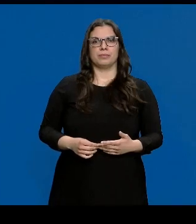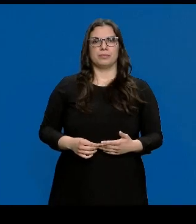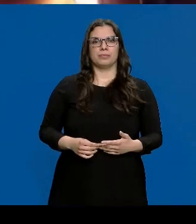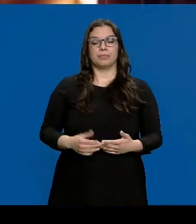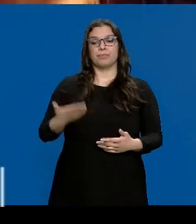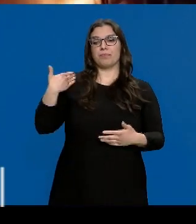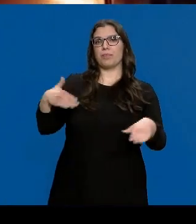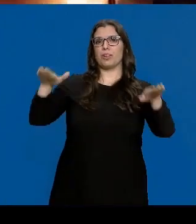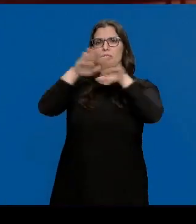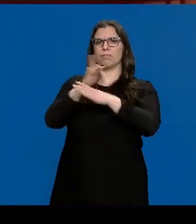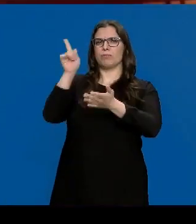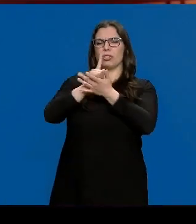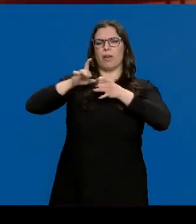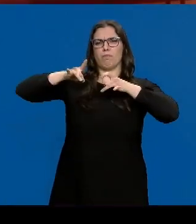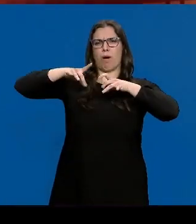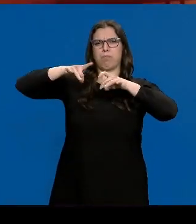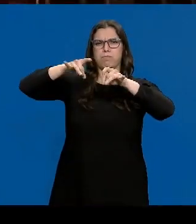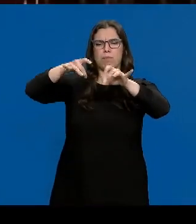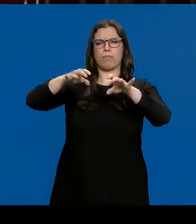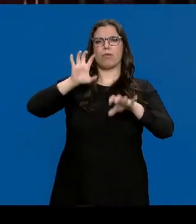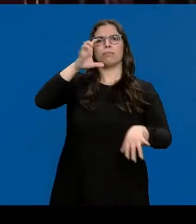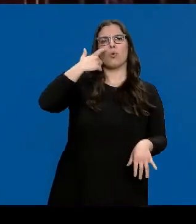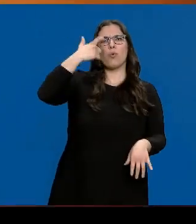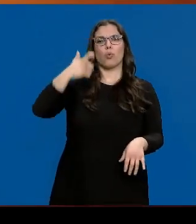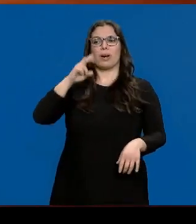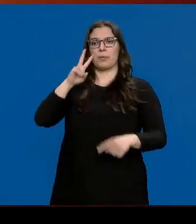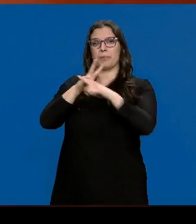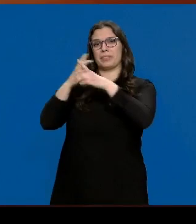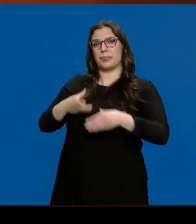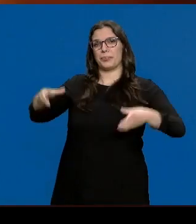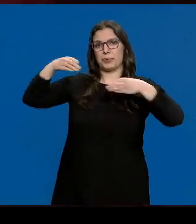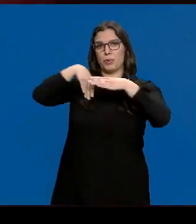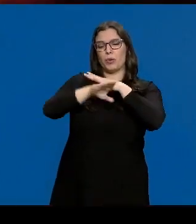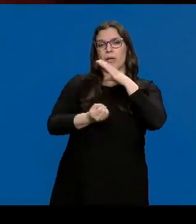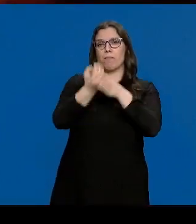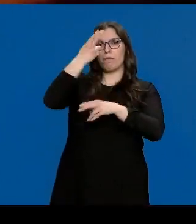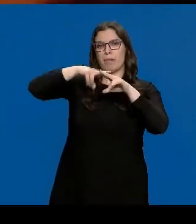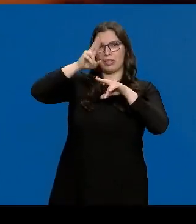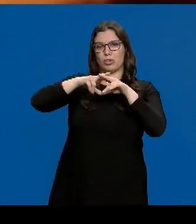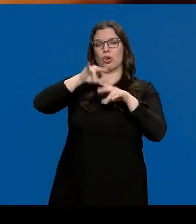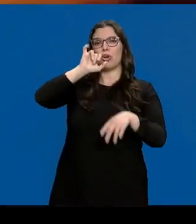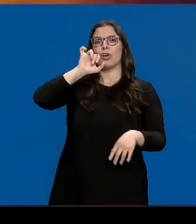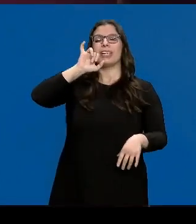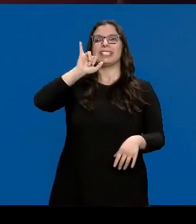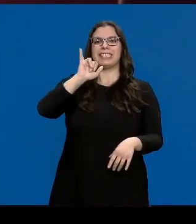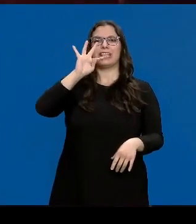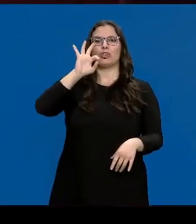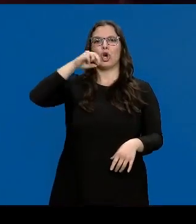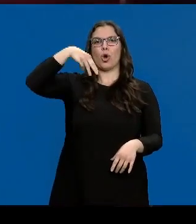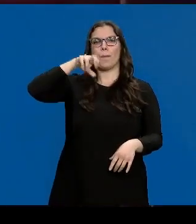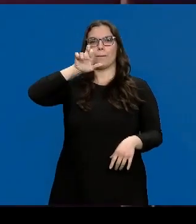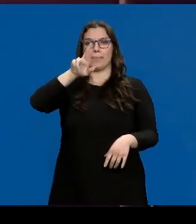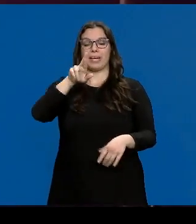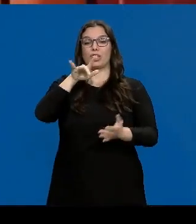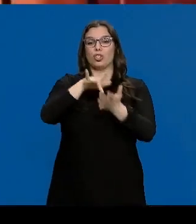Nueva noche de bombardeos en Ucrania. Esto que ven era el depósito de petróleo de Jitomir. Se ha incendiado después